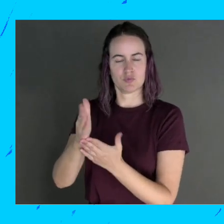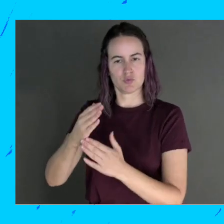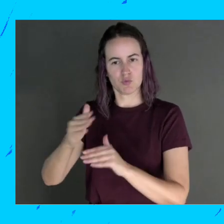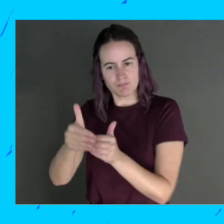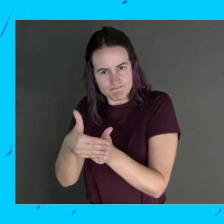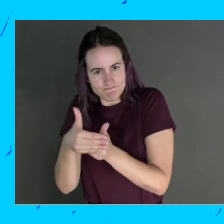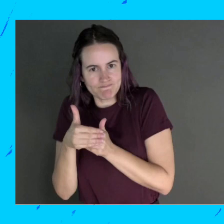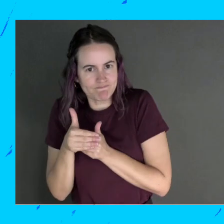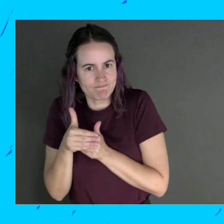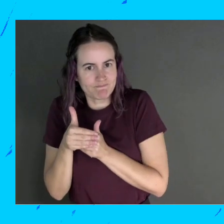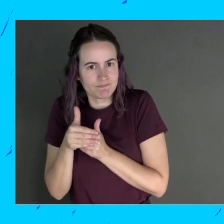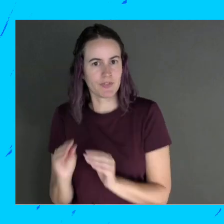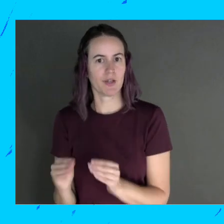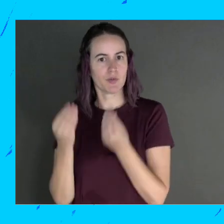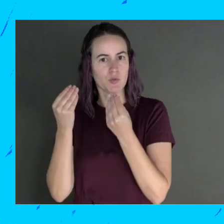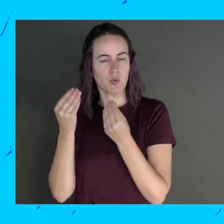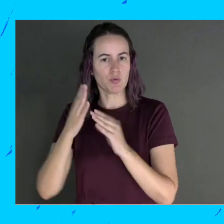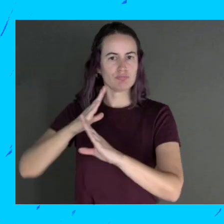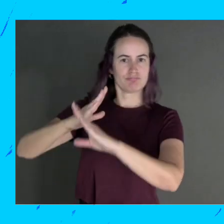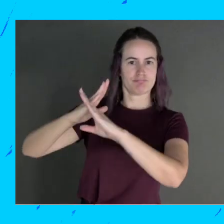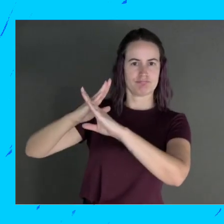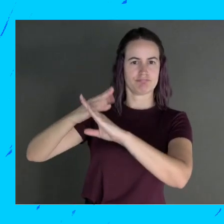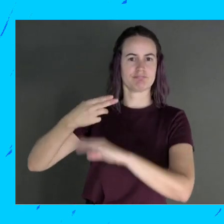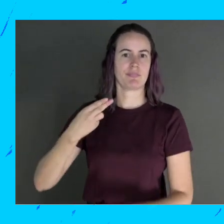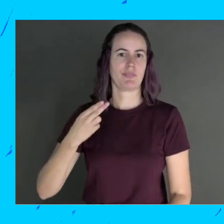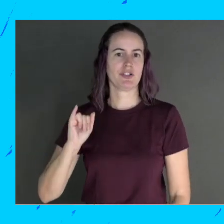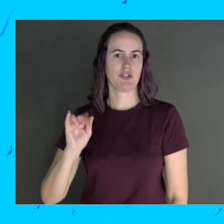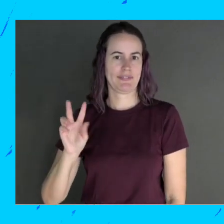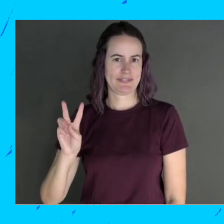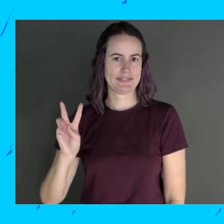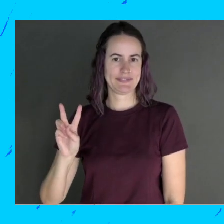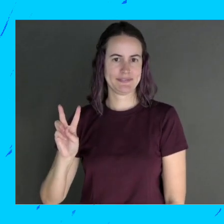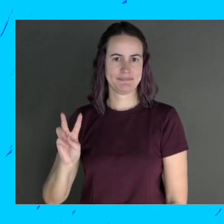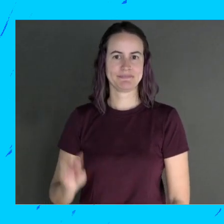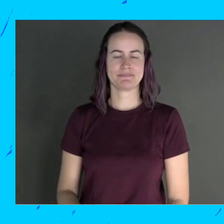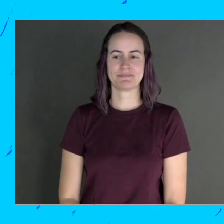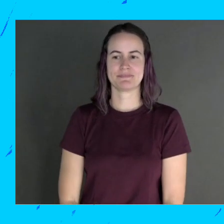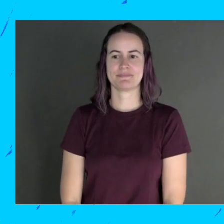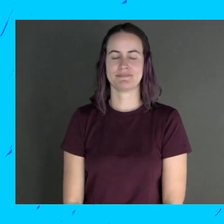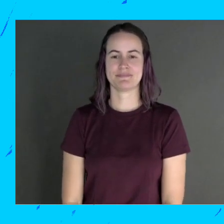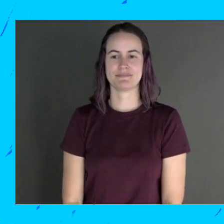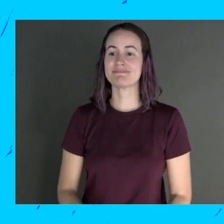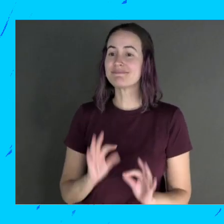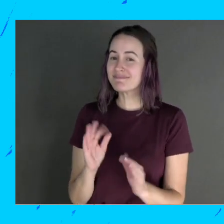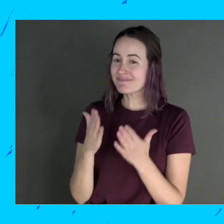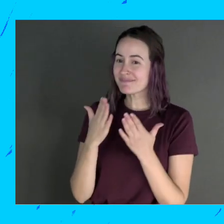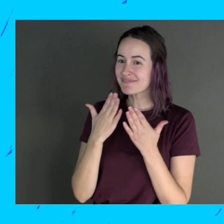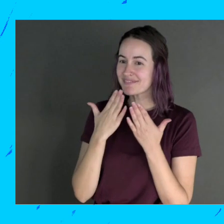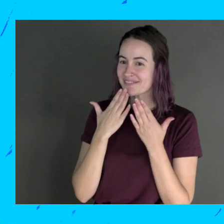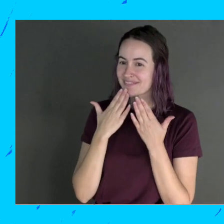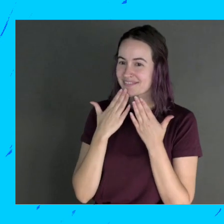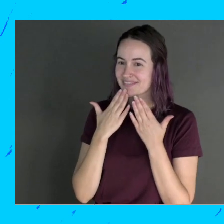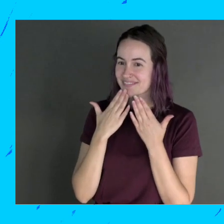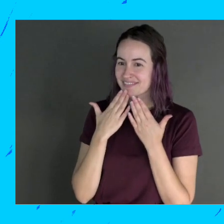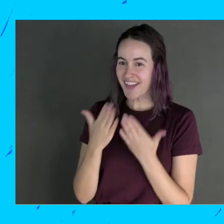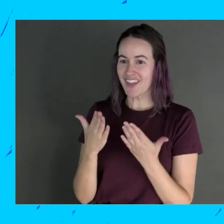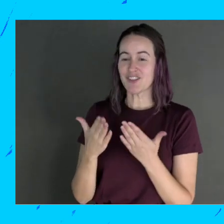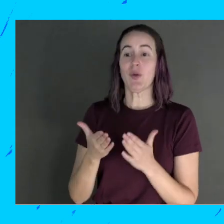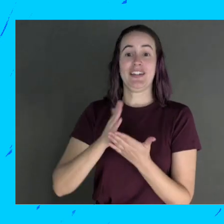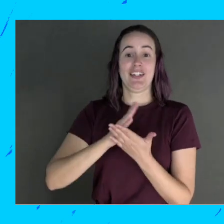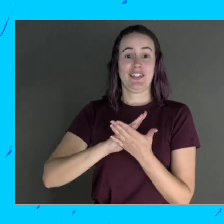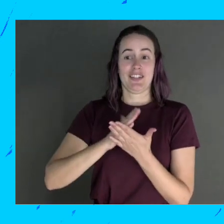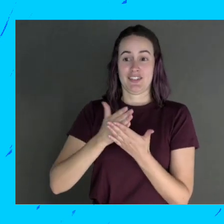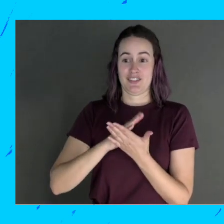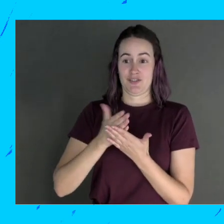tener intervenciones para protegerlas contra el SIDA en todos los niveles. Muchas gracias, gracias a